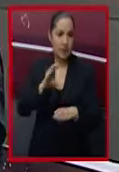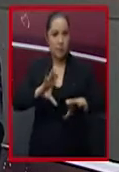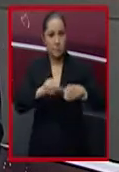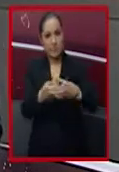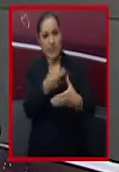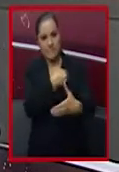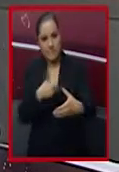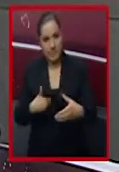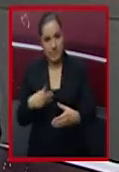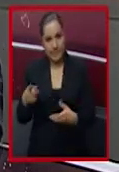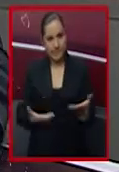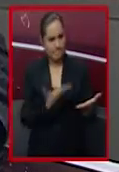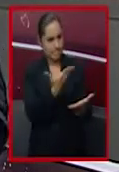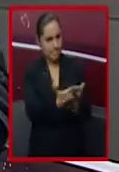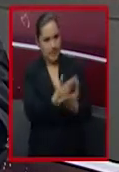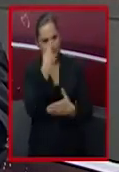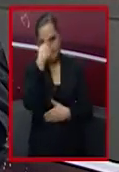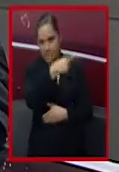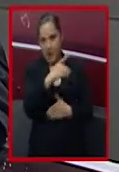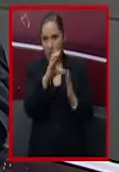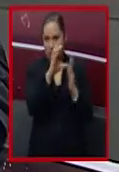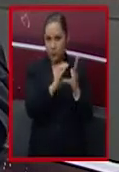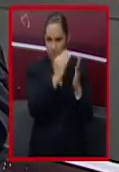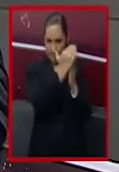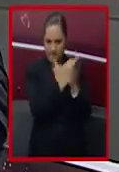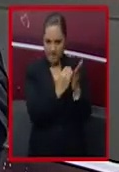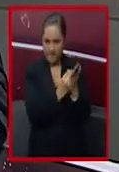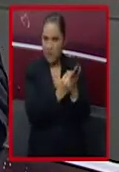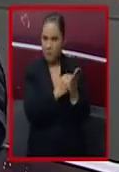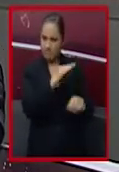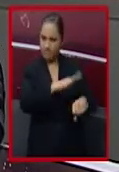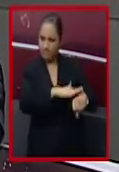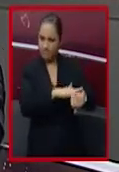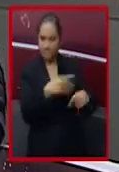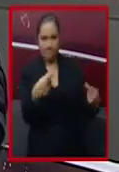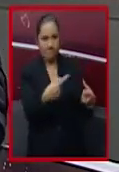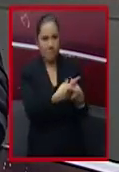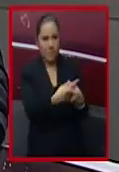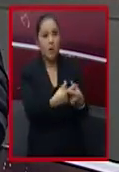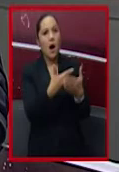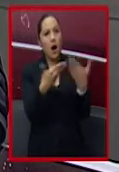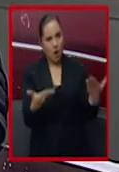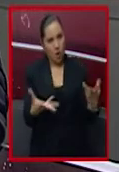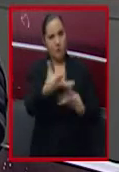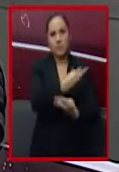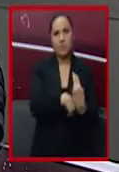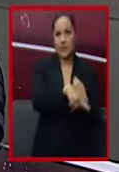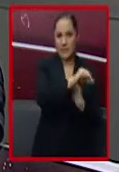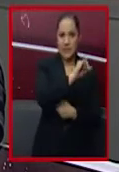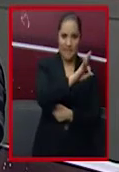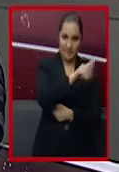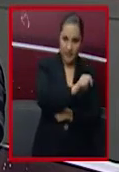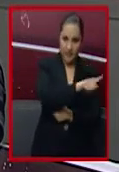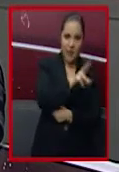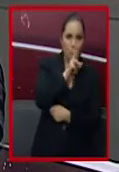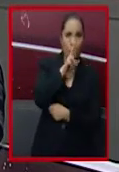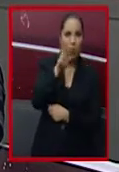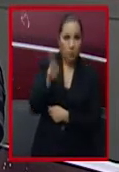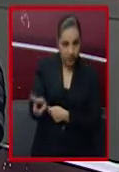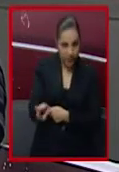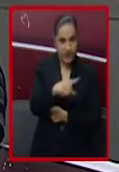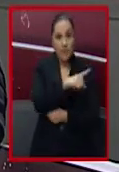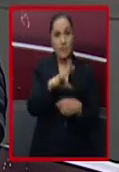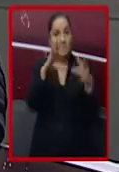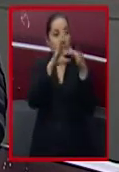interpuesto controversias constitucionales, pues ahora esto en contra de los lineamientos generales para la defensa de las audiencias. El Instituto